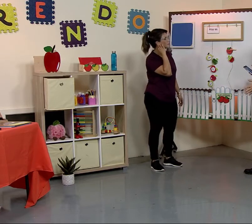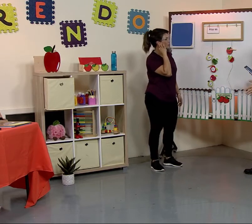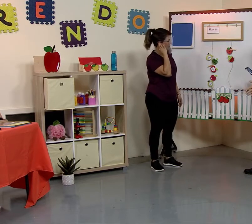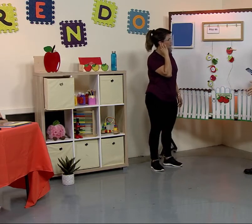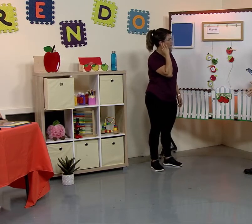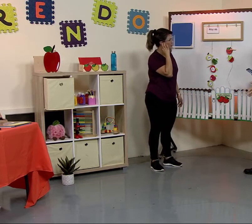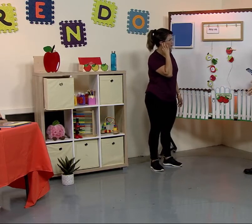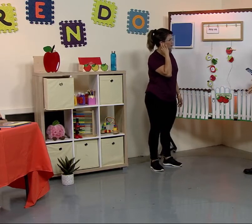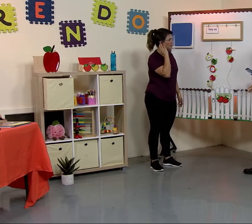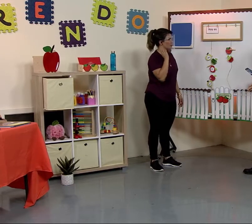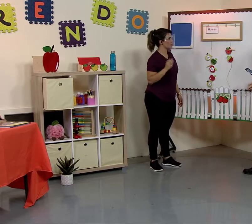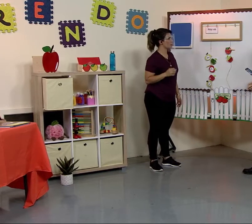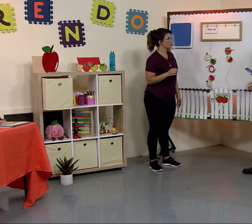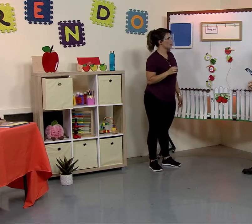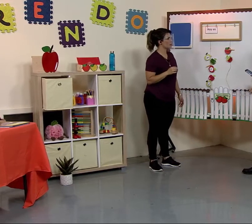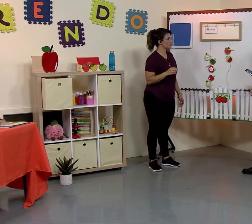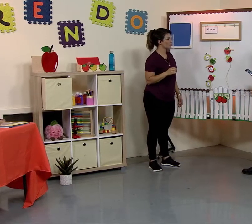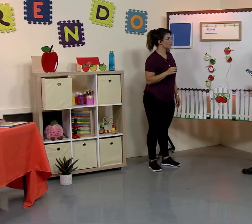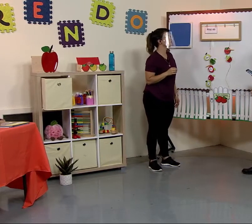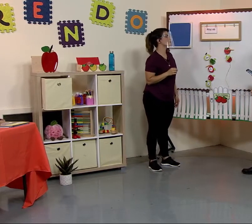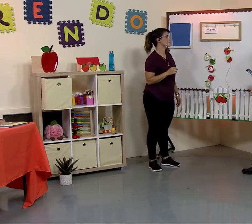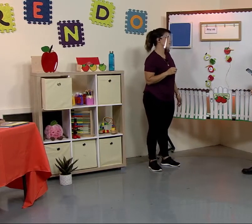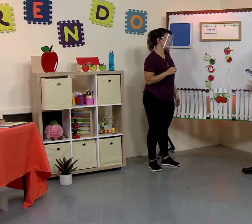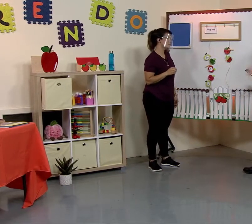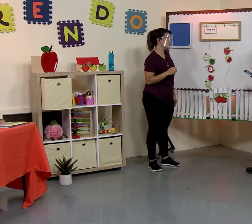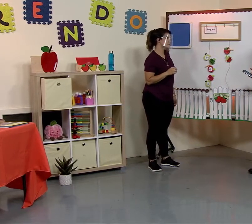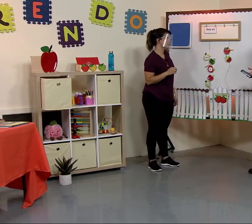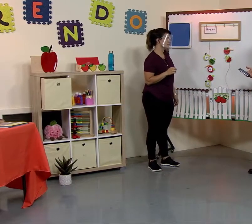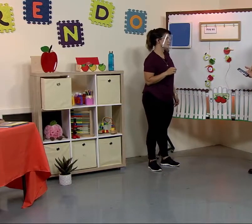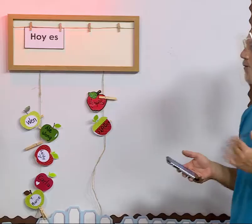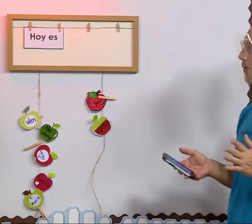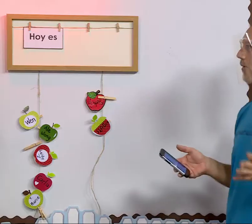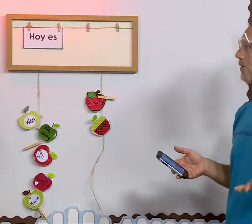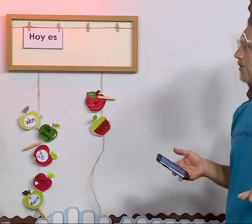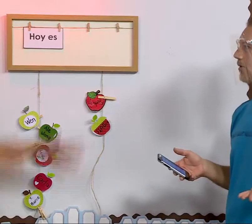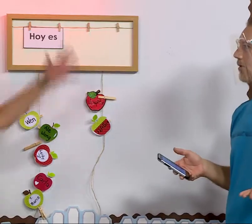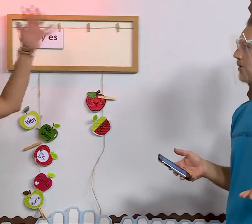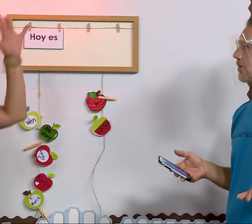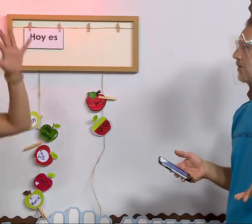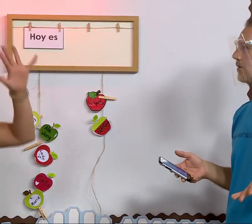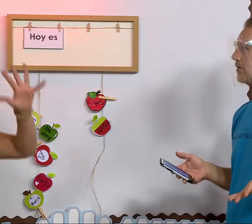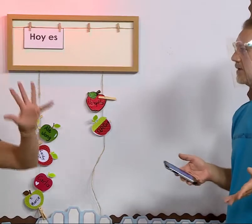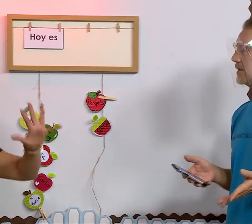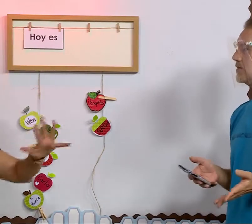salió hoy de su casa y me contó que estaba como...